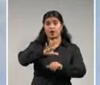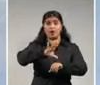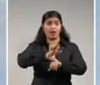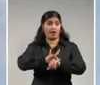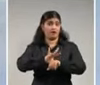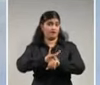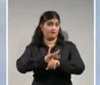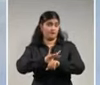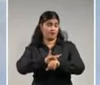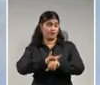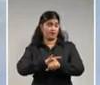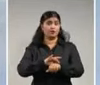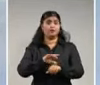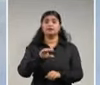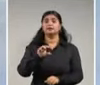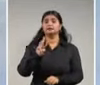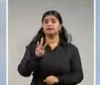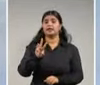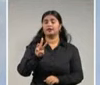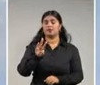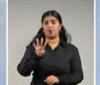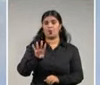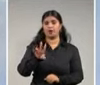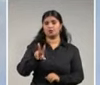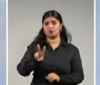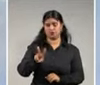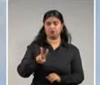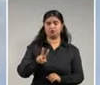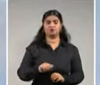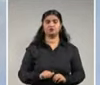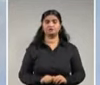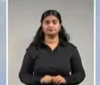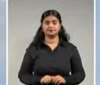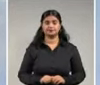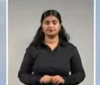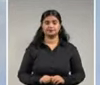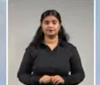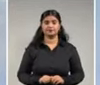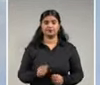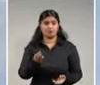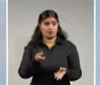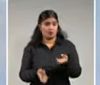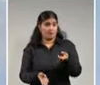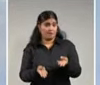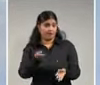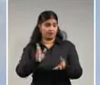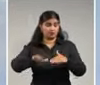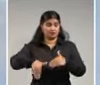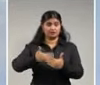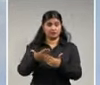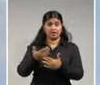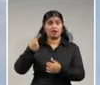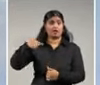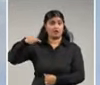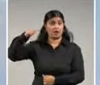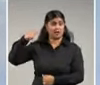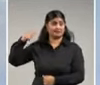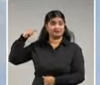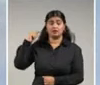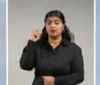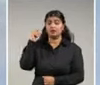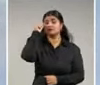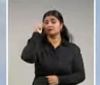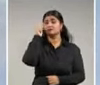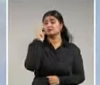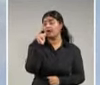de 342. Podemos decir que en comparación al día anterior, digamos al sábado, estamos